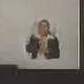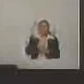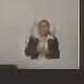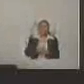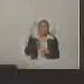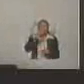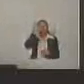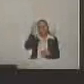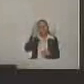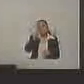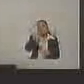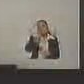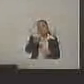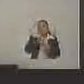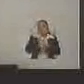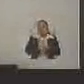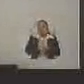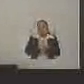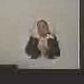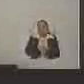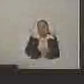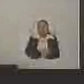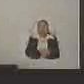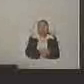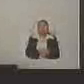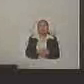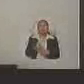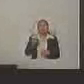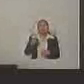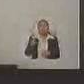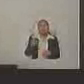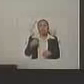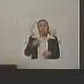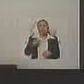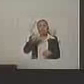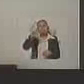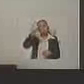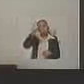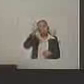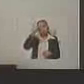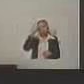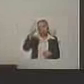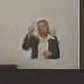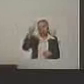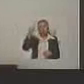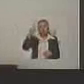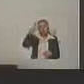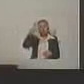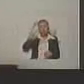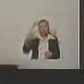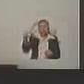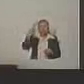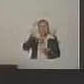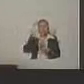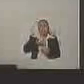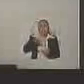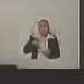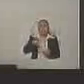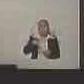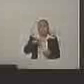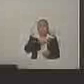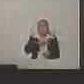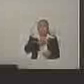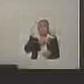tú, vecina, amigo que me escuchas, pero yo creo que con este poder con el que nos encontramos hoy investidos